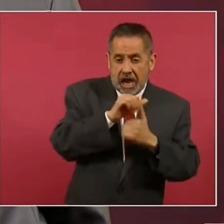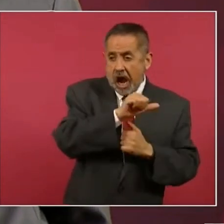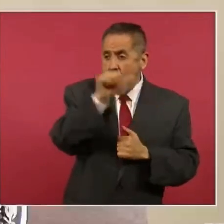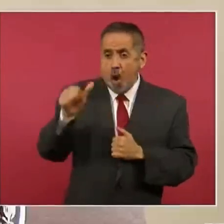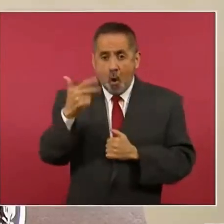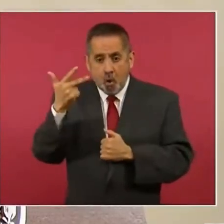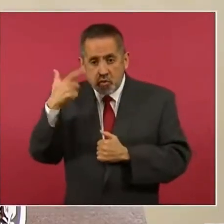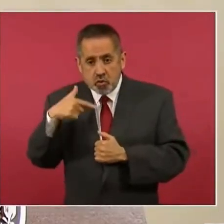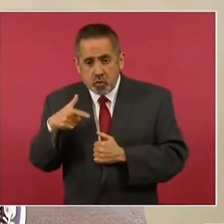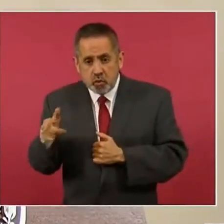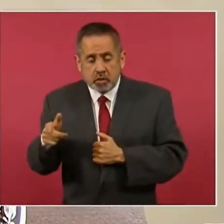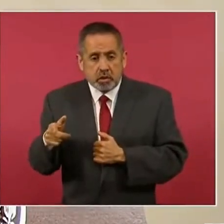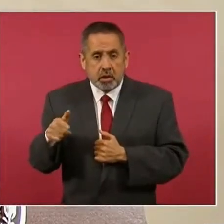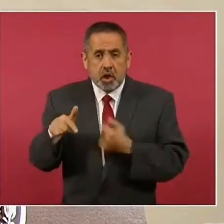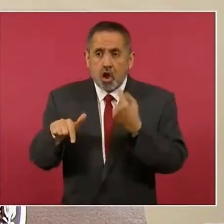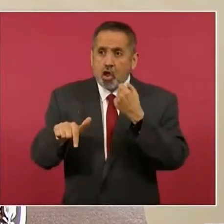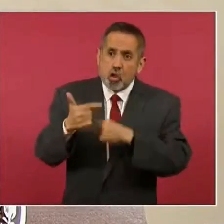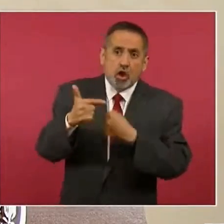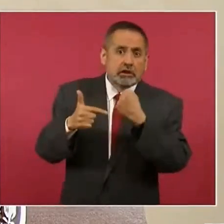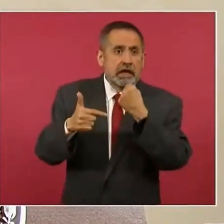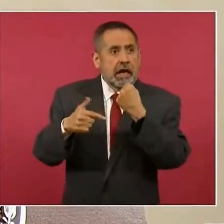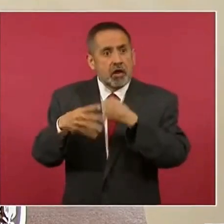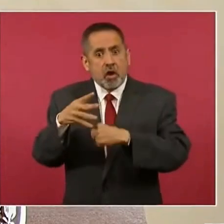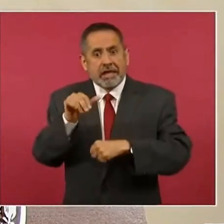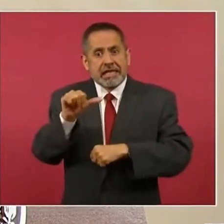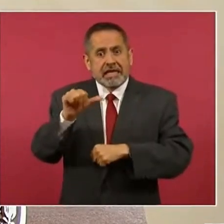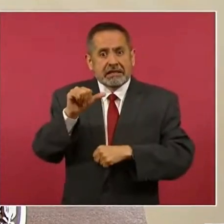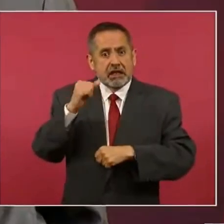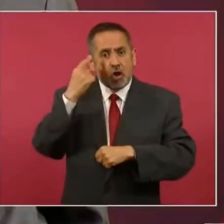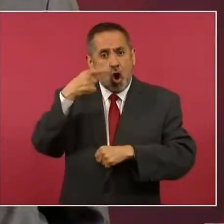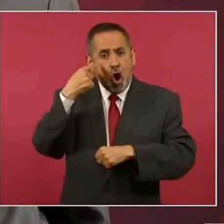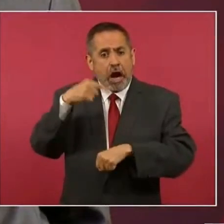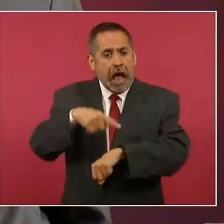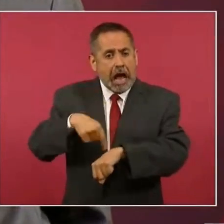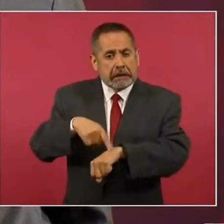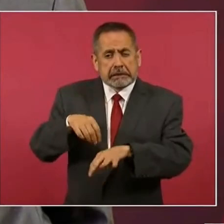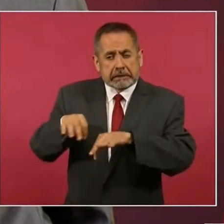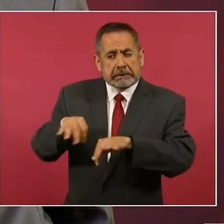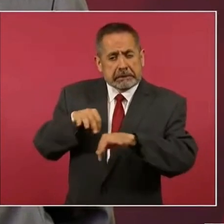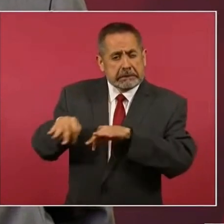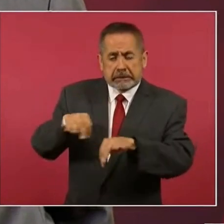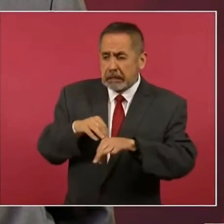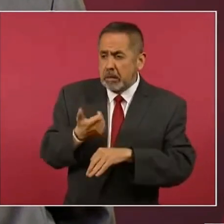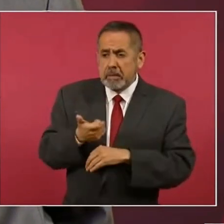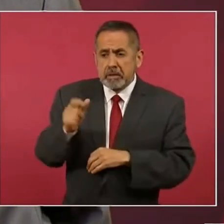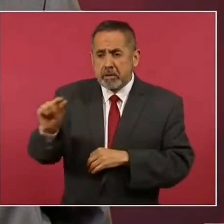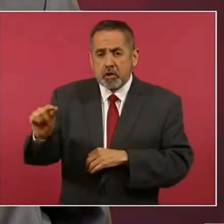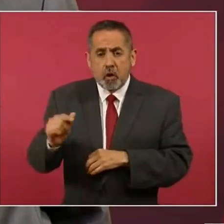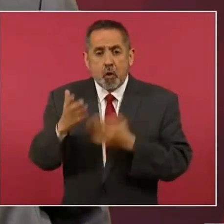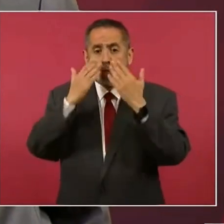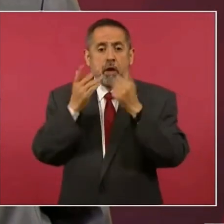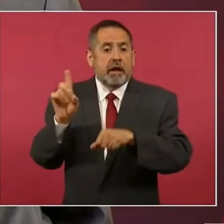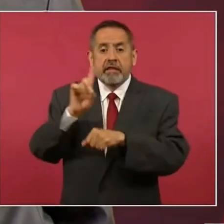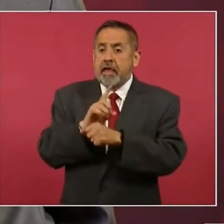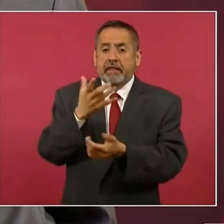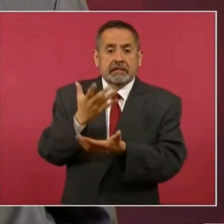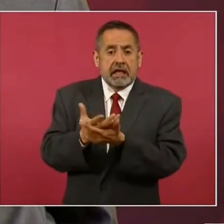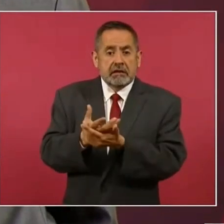eran 12, 14, 16 horas, no había día de